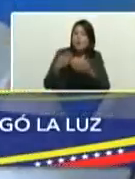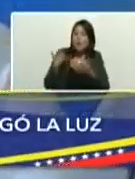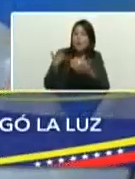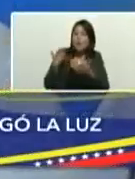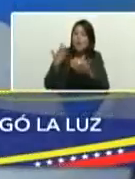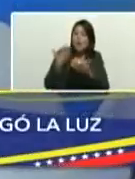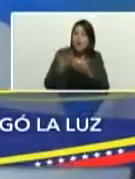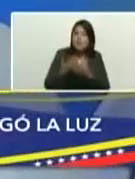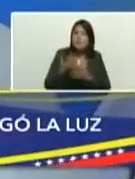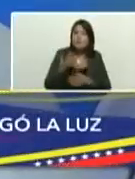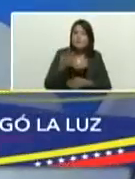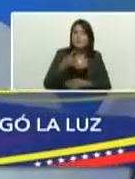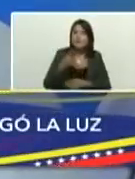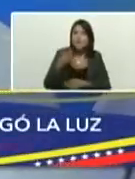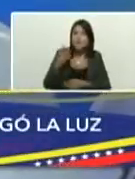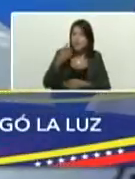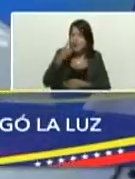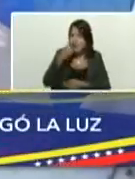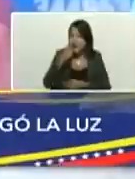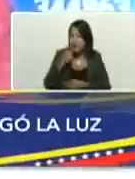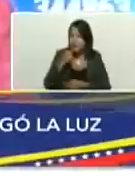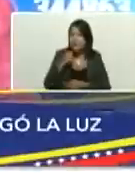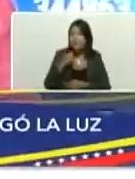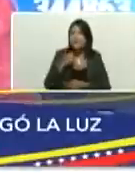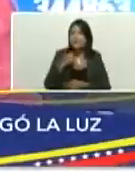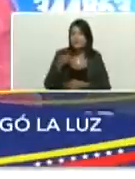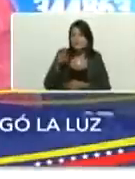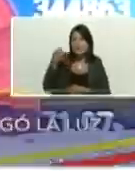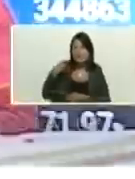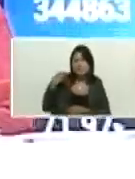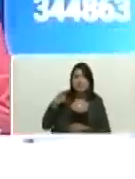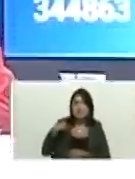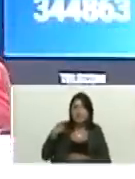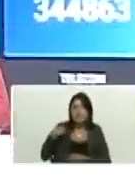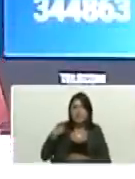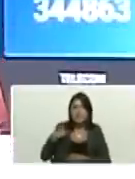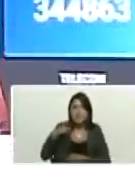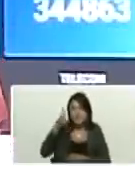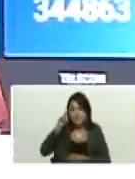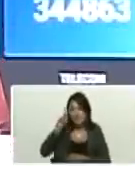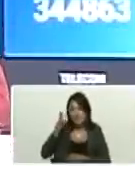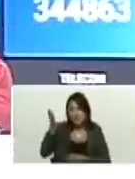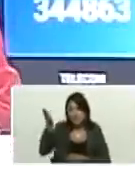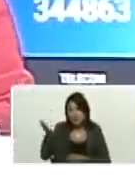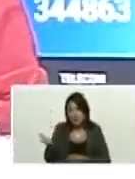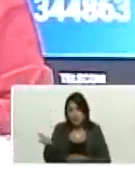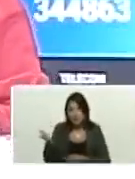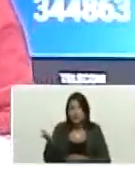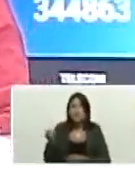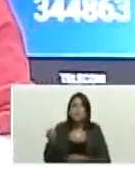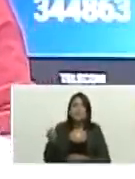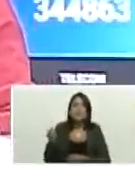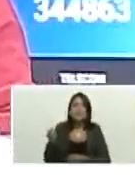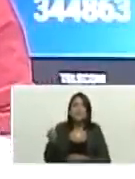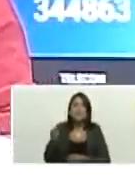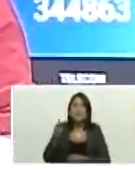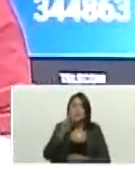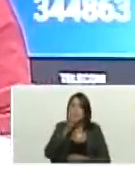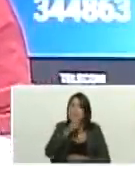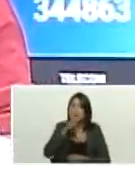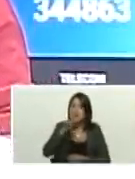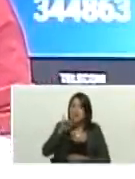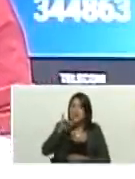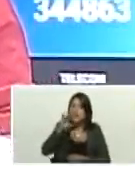ha venido trabajando el tema, me ha informado últimamente, el profesor Ricardo Menéndez. Y yo le pido a los